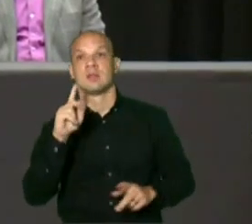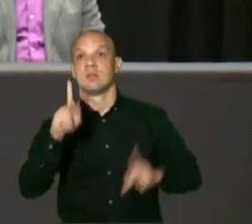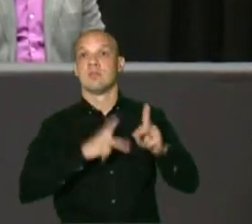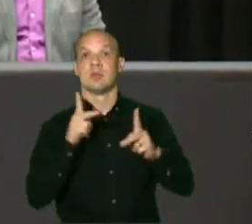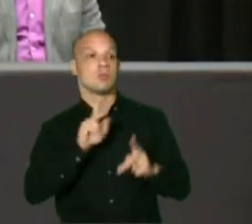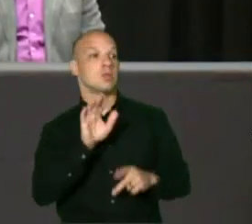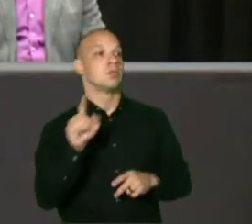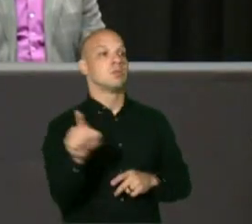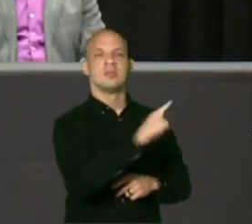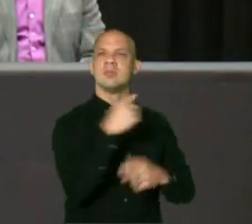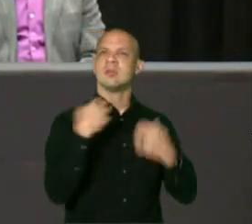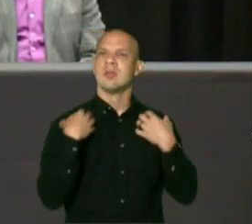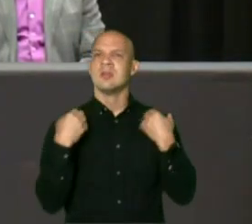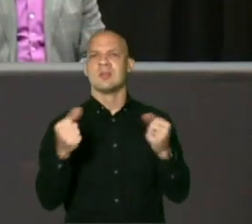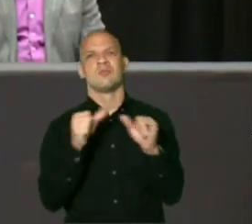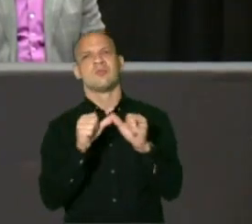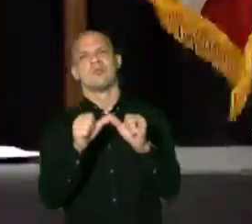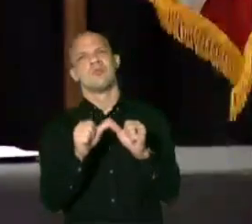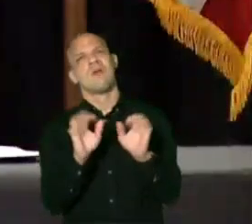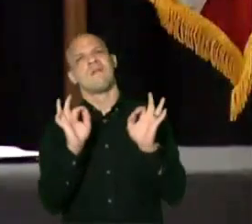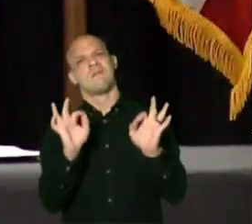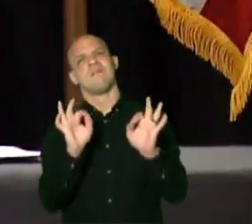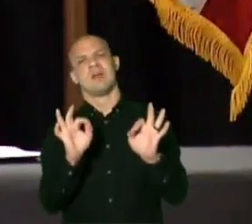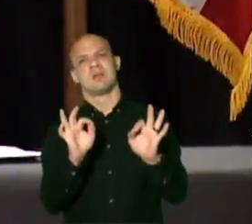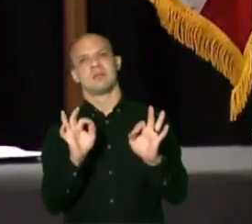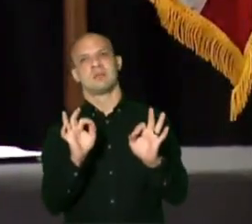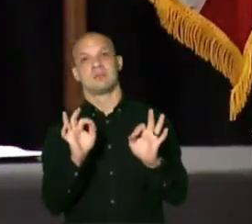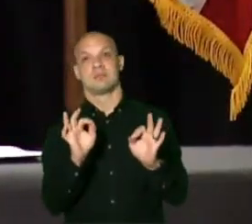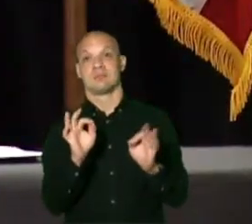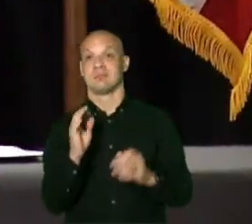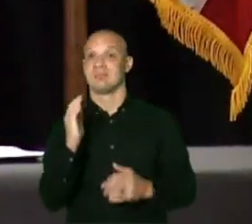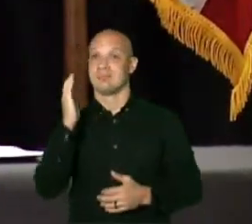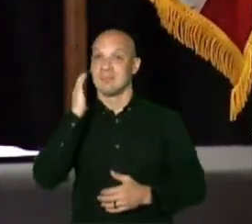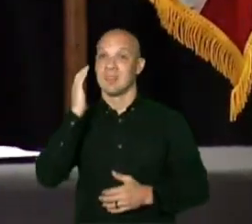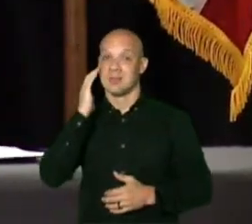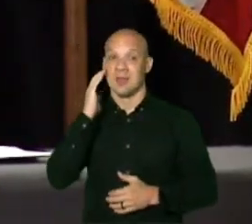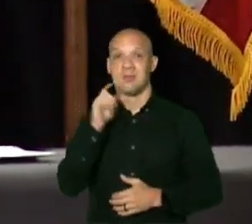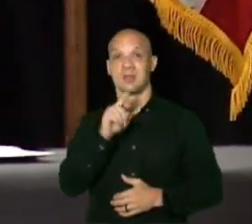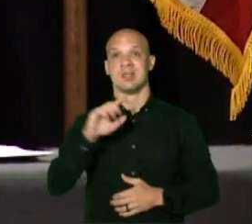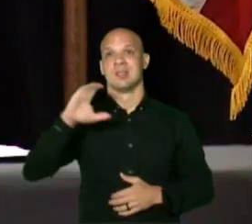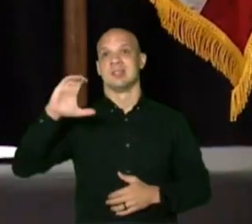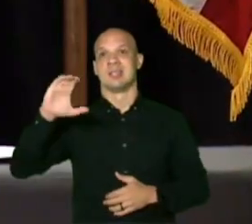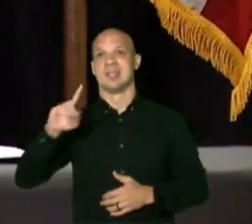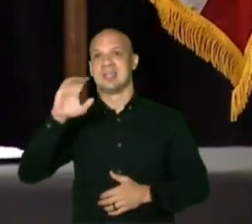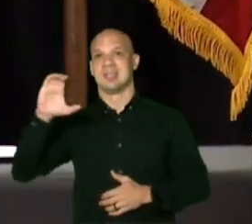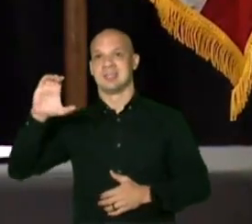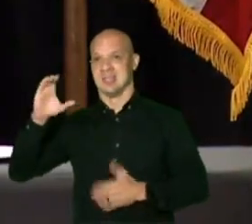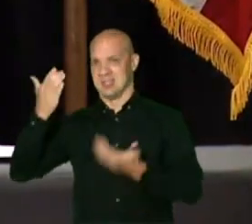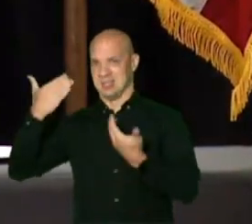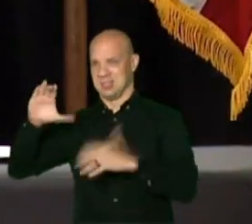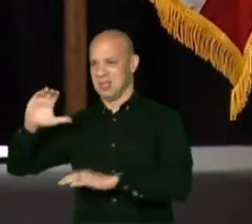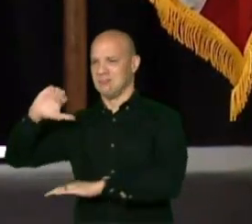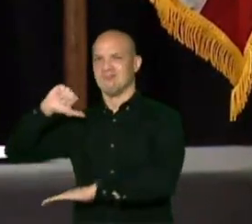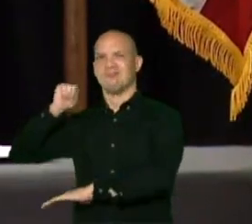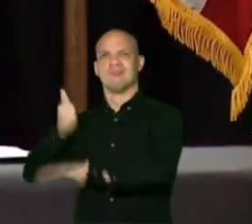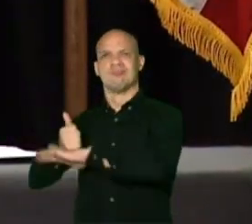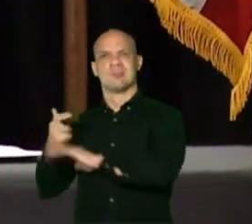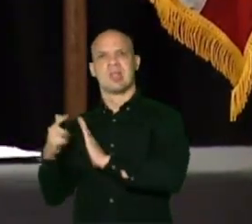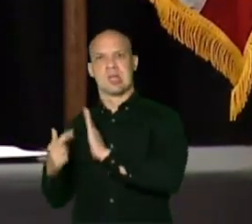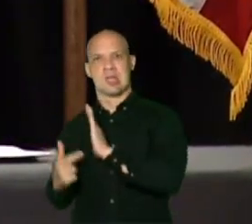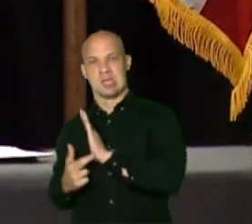todos los que vivimos en esta hermosa isla. Hemos tenido conocimiento de que, según el CDC ha establecido,